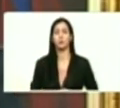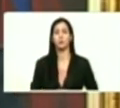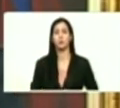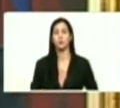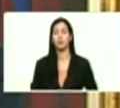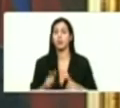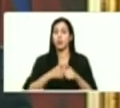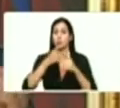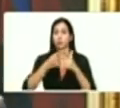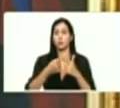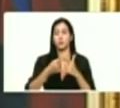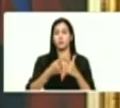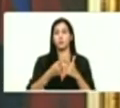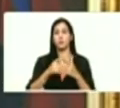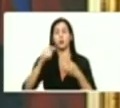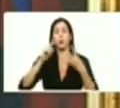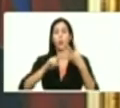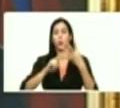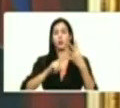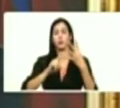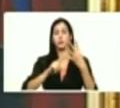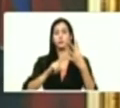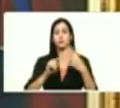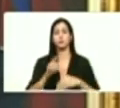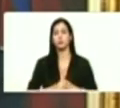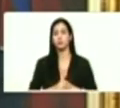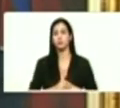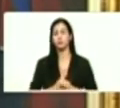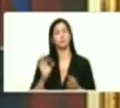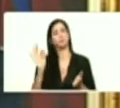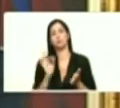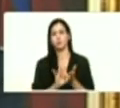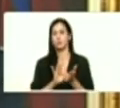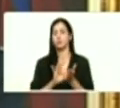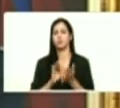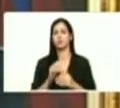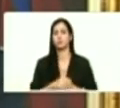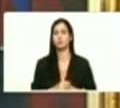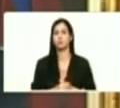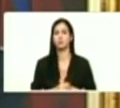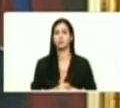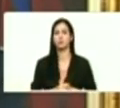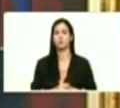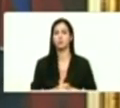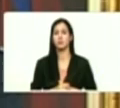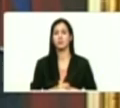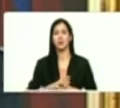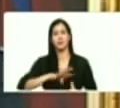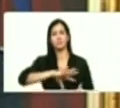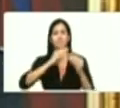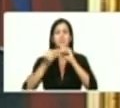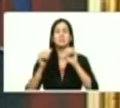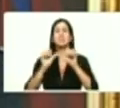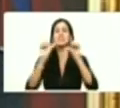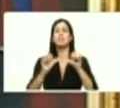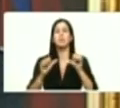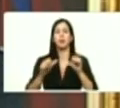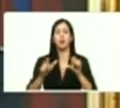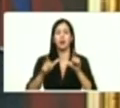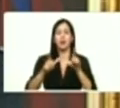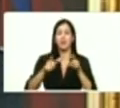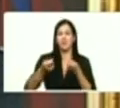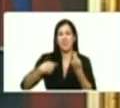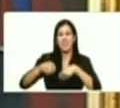entonces en cuarto lugar inmediatamente una reestructuración del sistema de bodeguero de